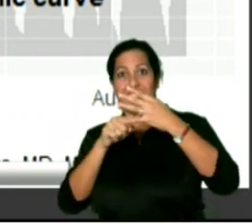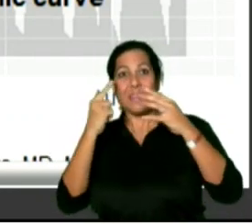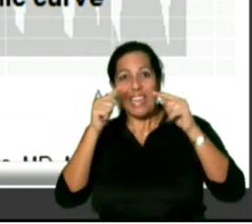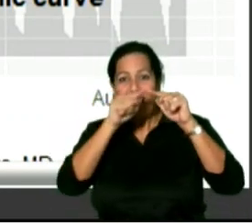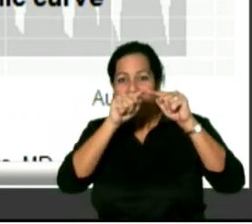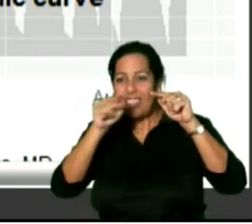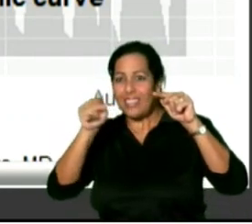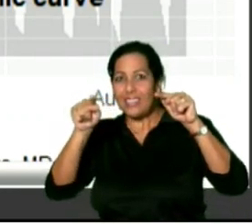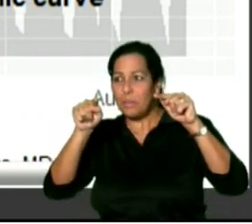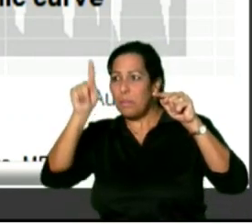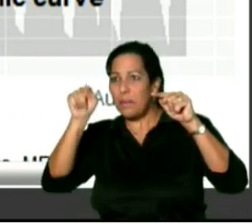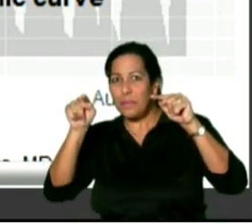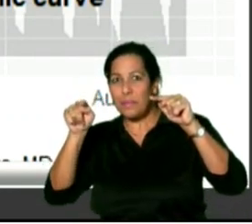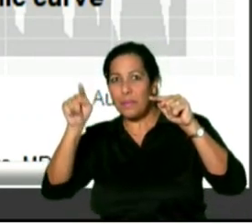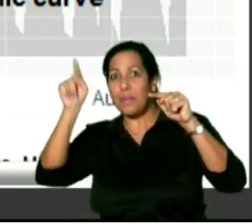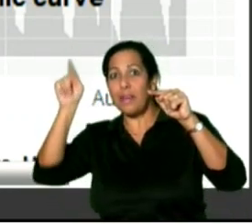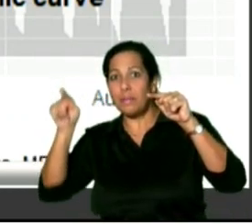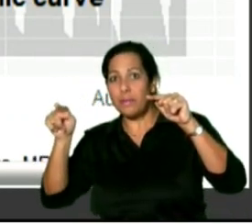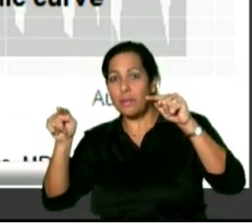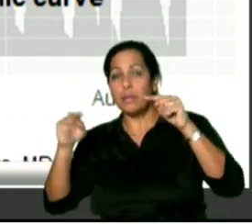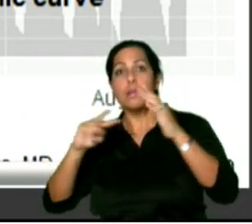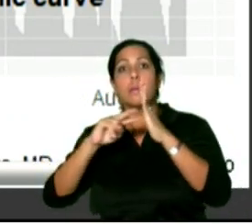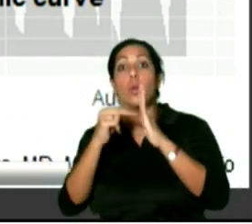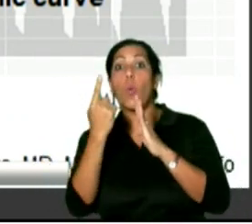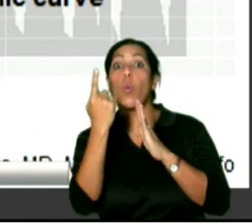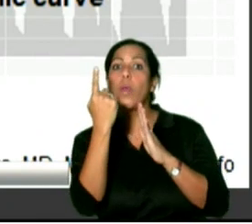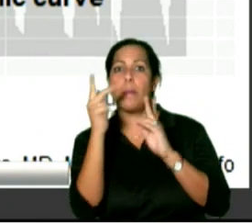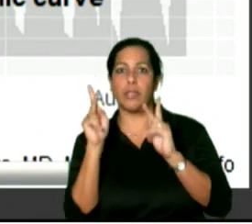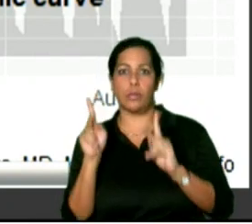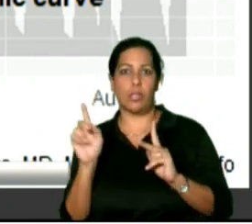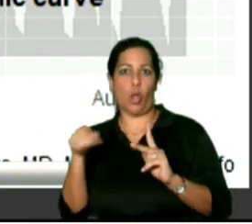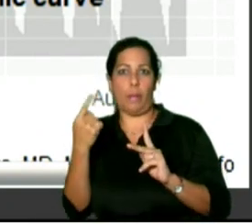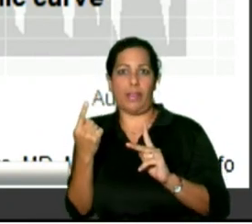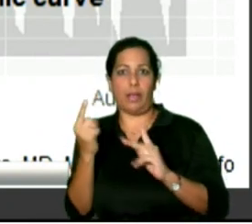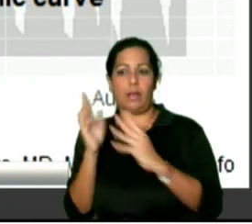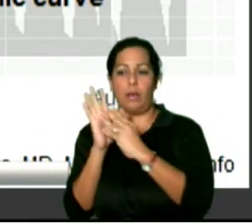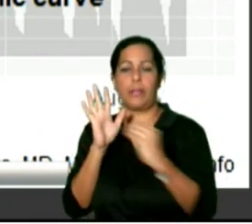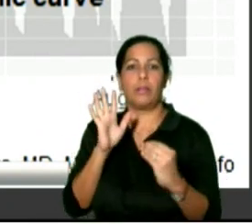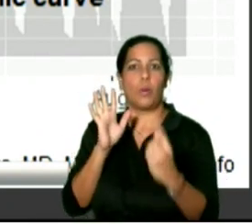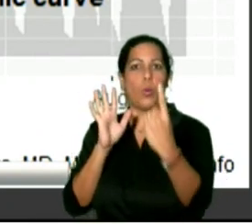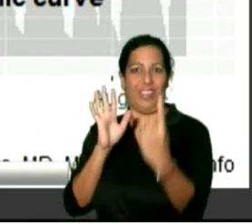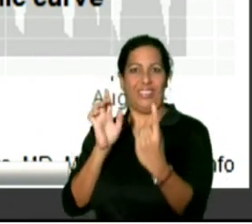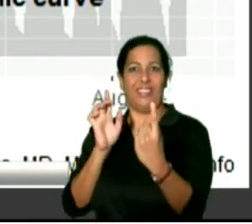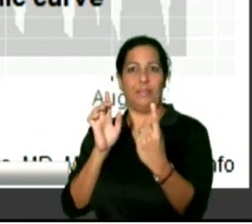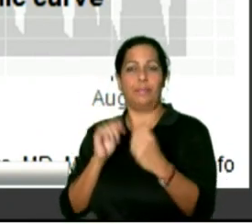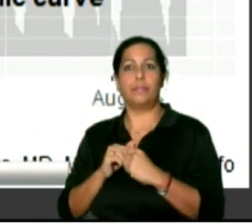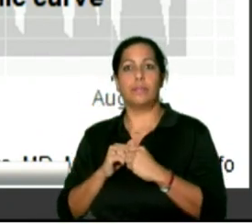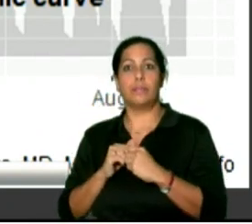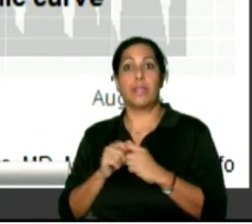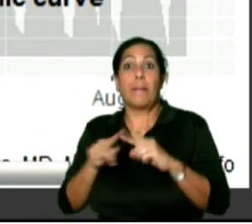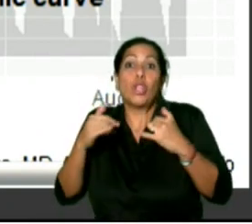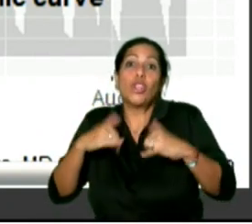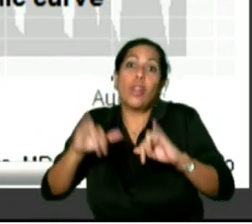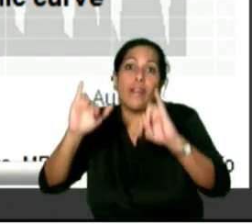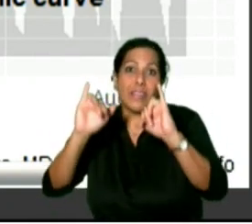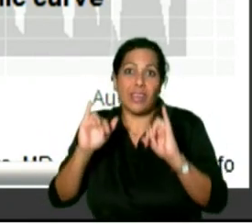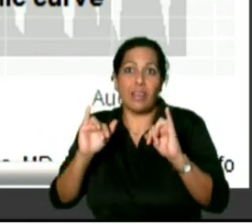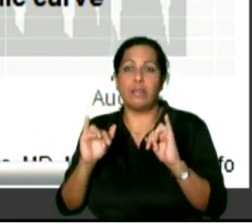quiere decir que una persona va a contagiar a otra. Pero ¿qué pasa? Que estábamos y estamos todavía en niveles